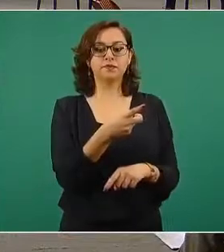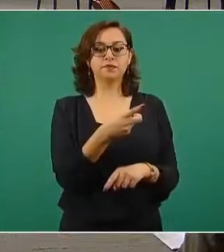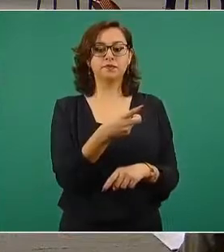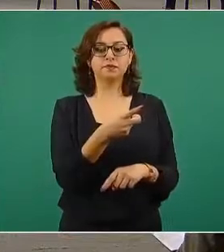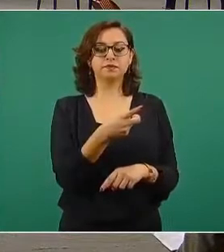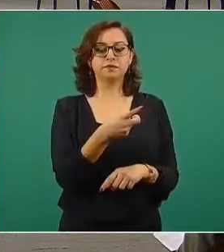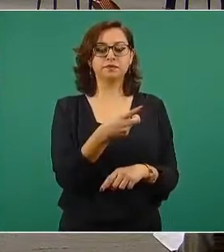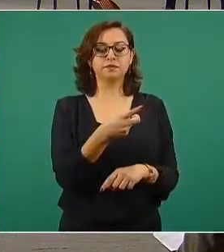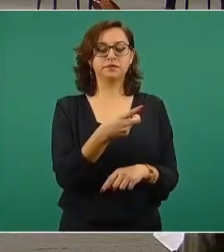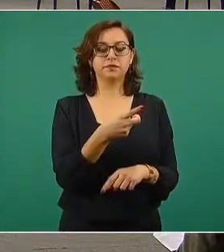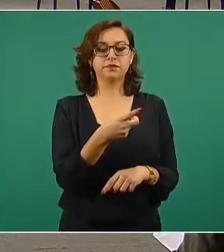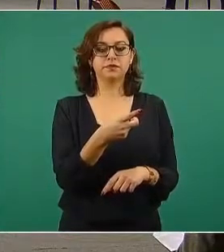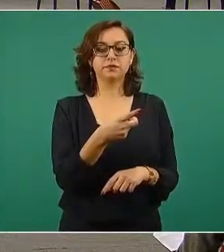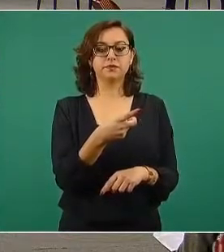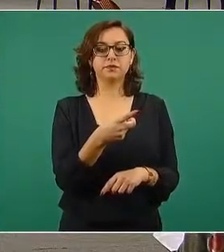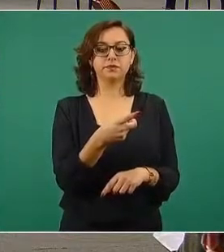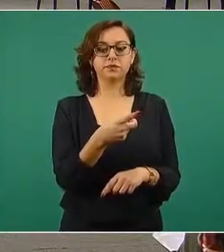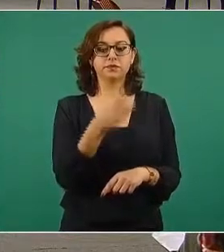que la